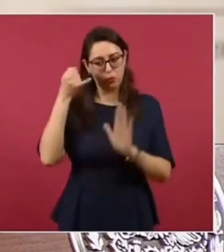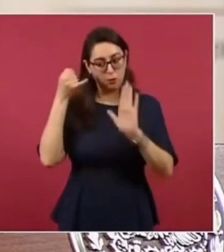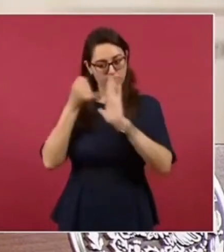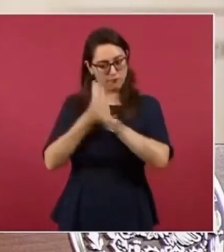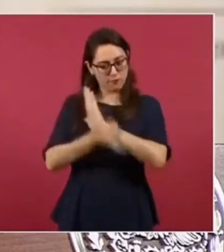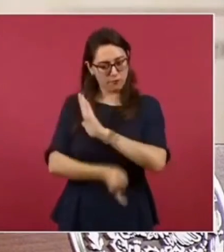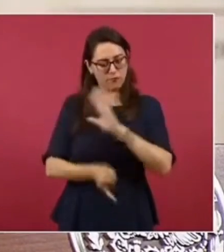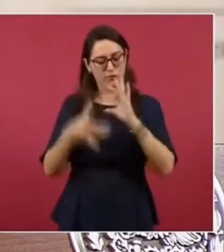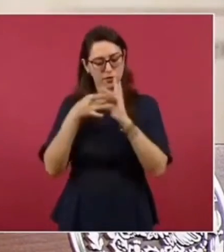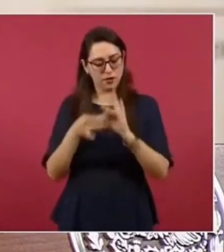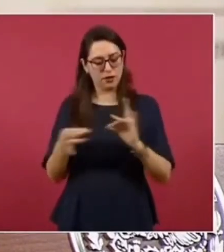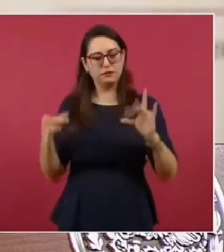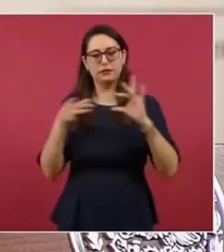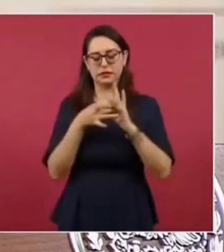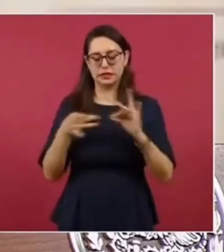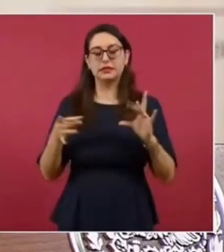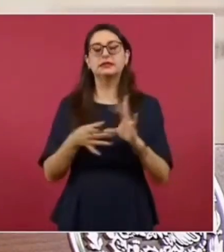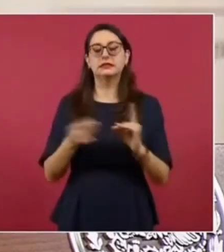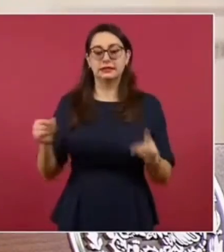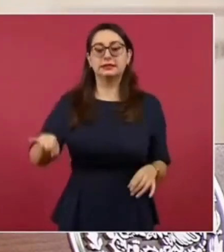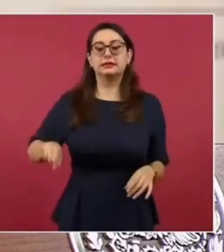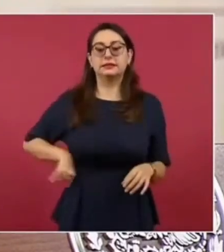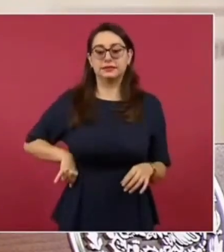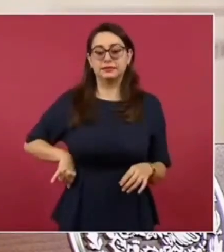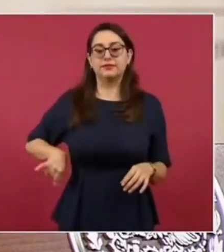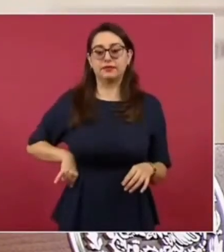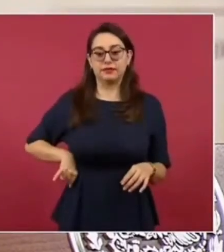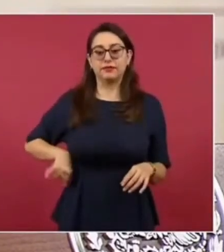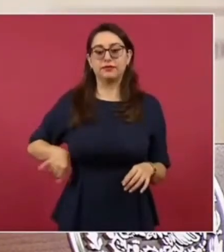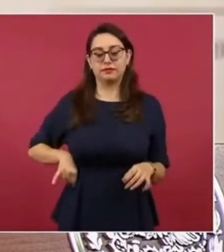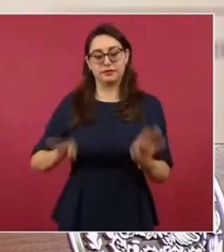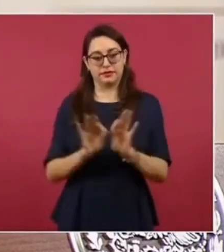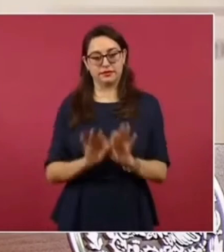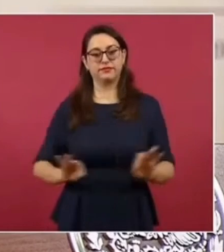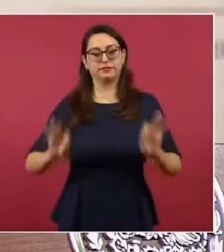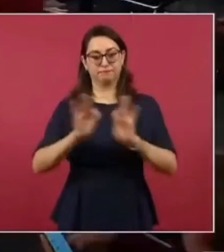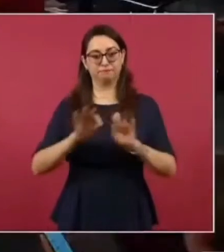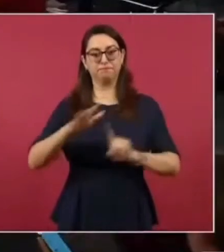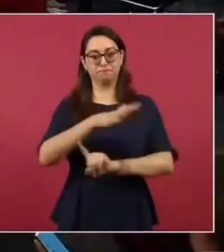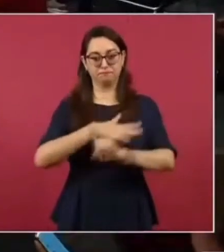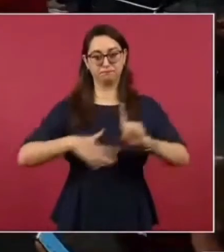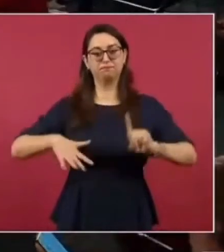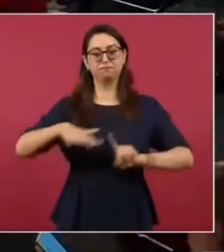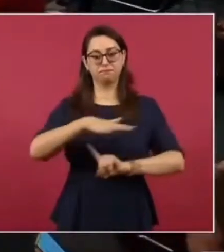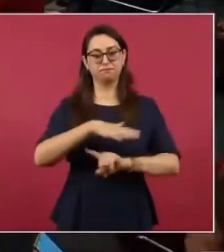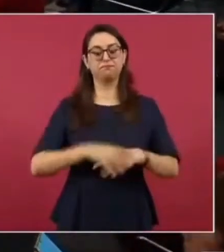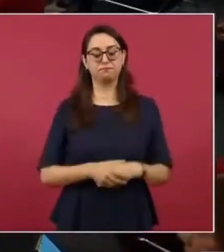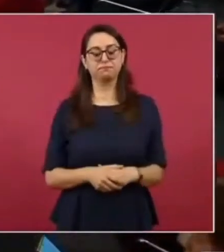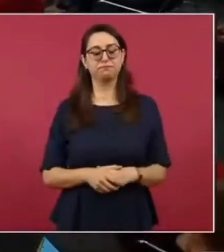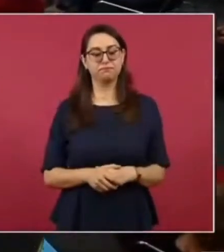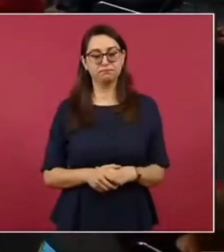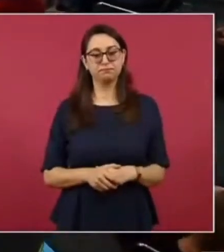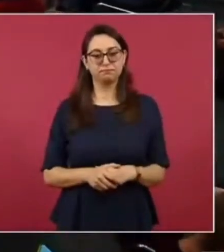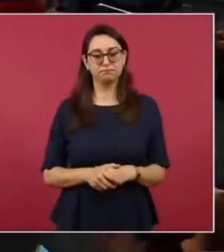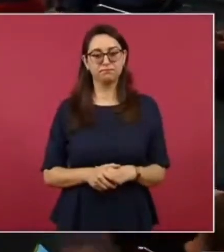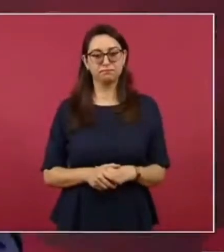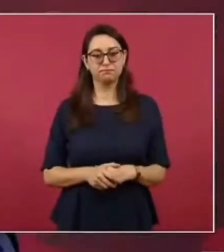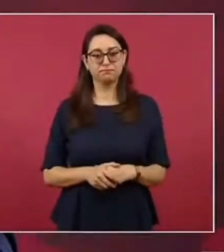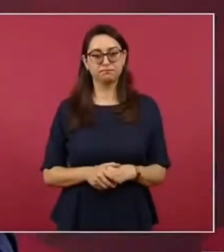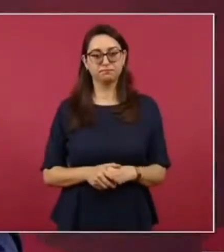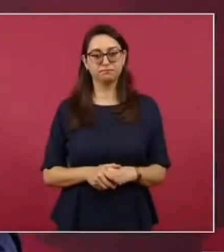porque se da contexto, ¿no? Pero sí, ya